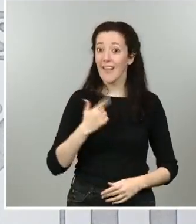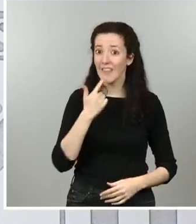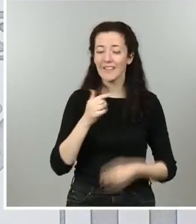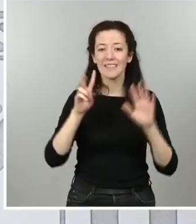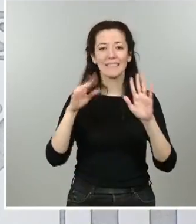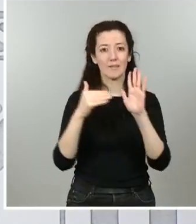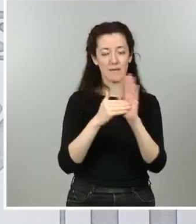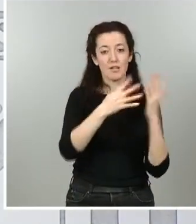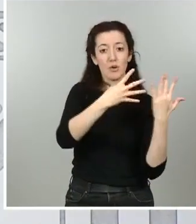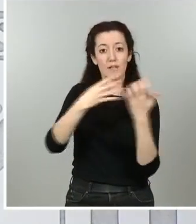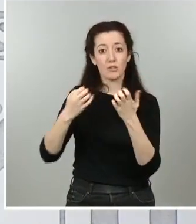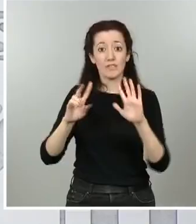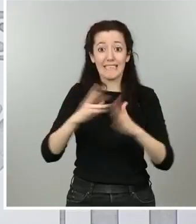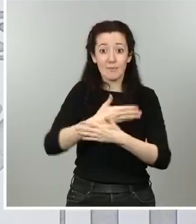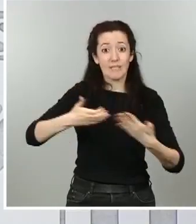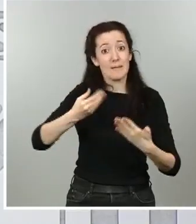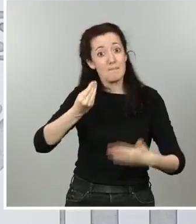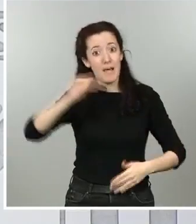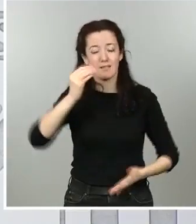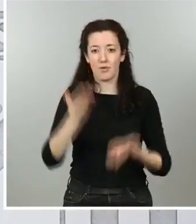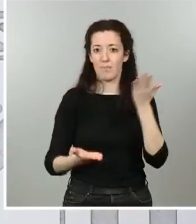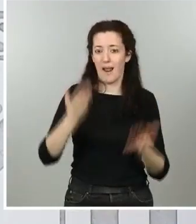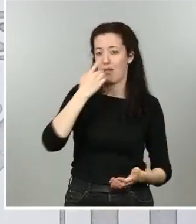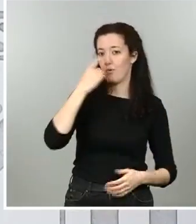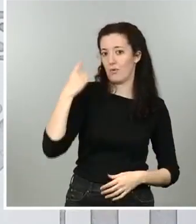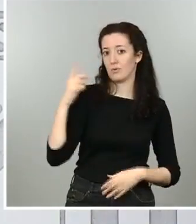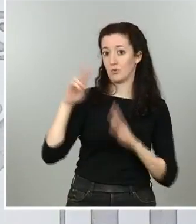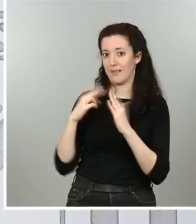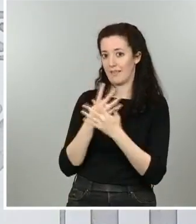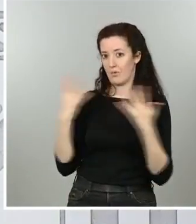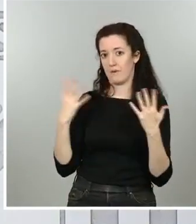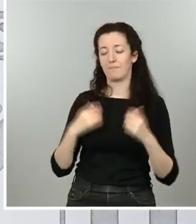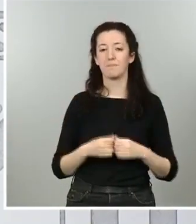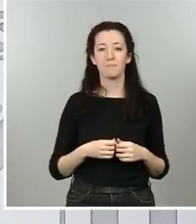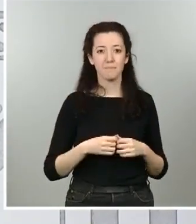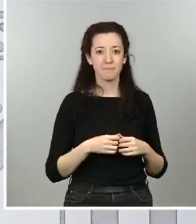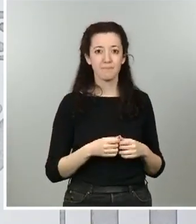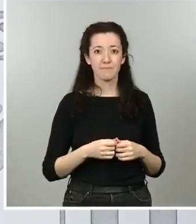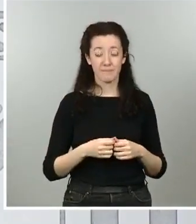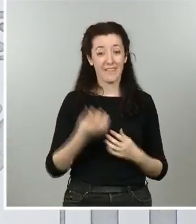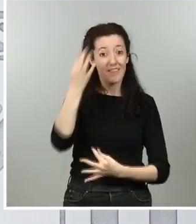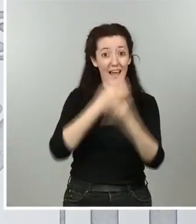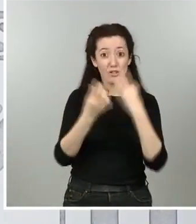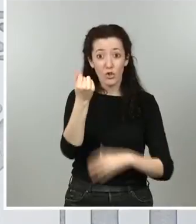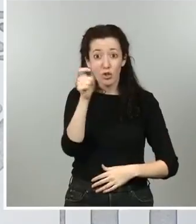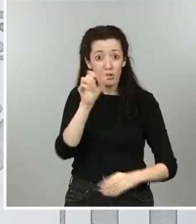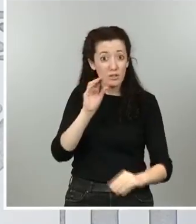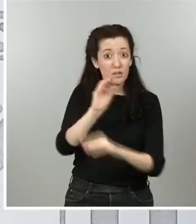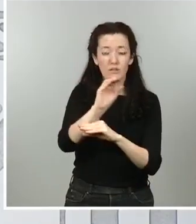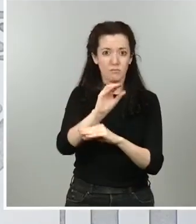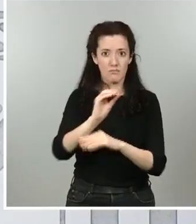7.907 millones más que en el año 2019, y es la cifra de ingreso más elevada que nunca hemos